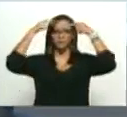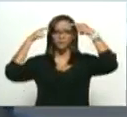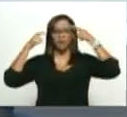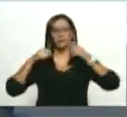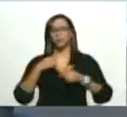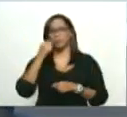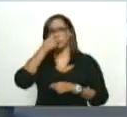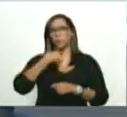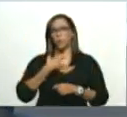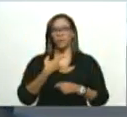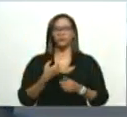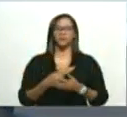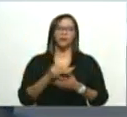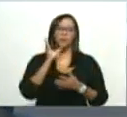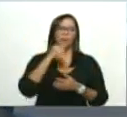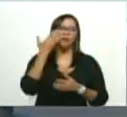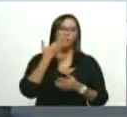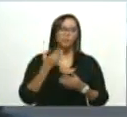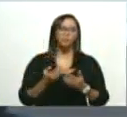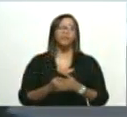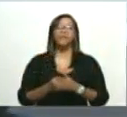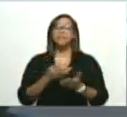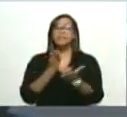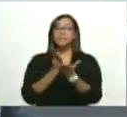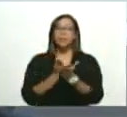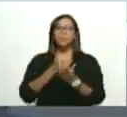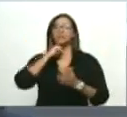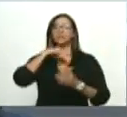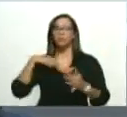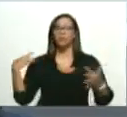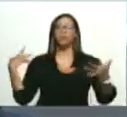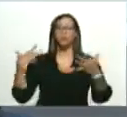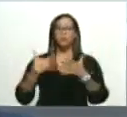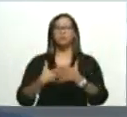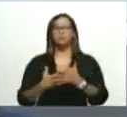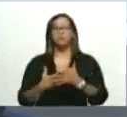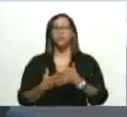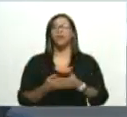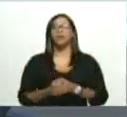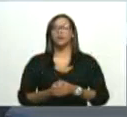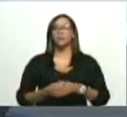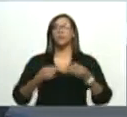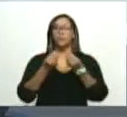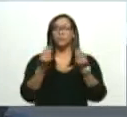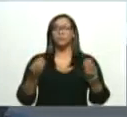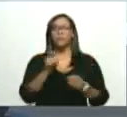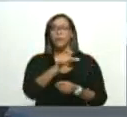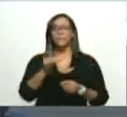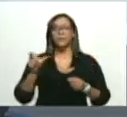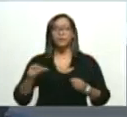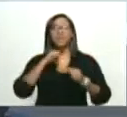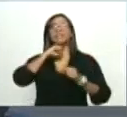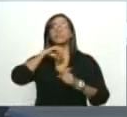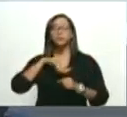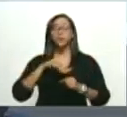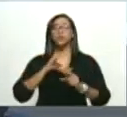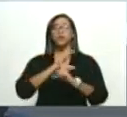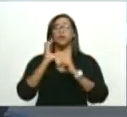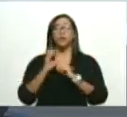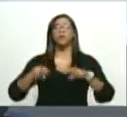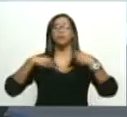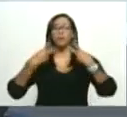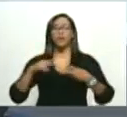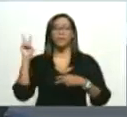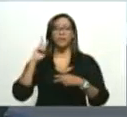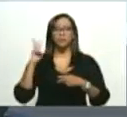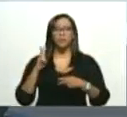sin lugar a dudas y desde las distintas visiones históricas que pueda haber, marcó un antes y un después en la historia contemporánea de Venezuela y ha sido